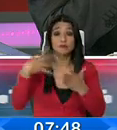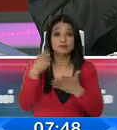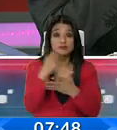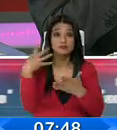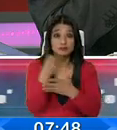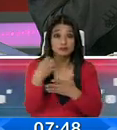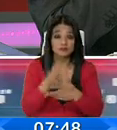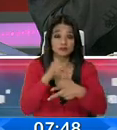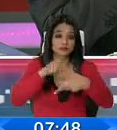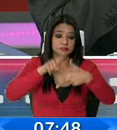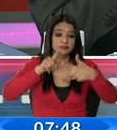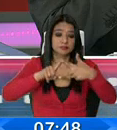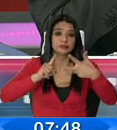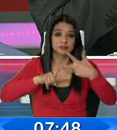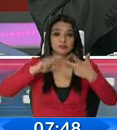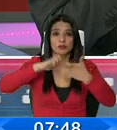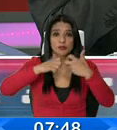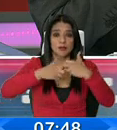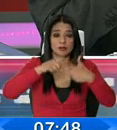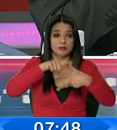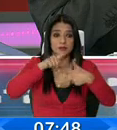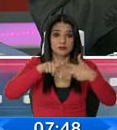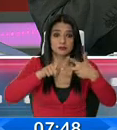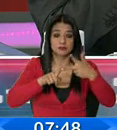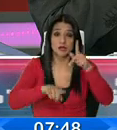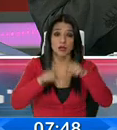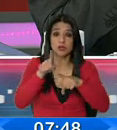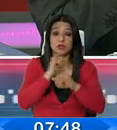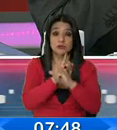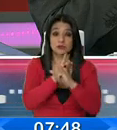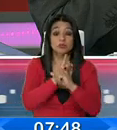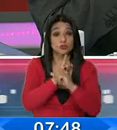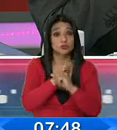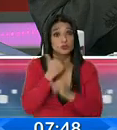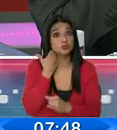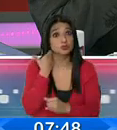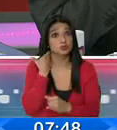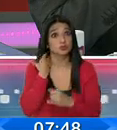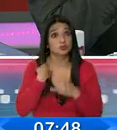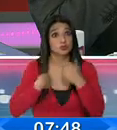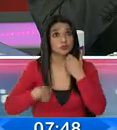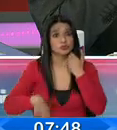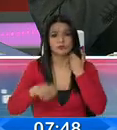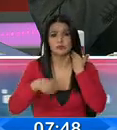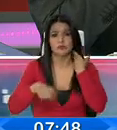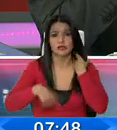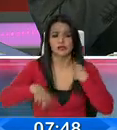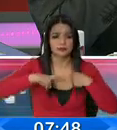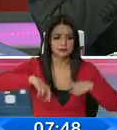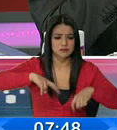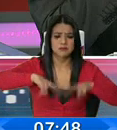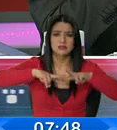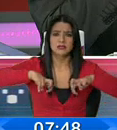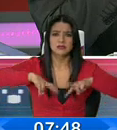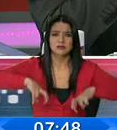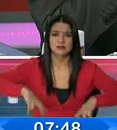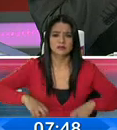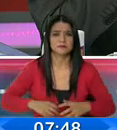en algunas instituciones dentro de esta centena de exámenes que estamos realizando en la